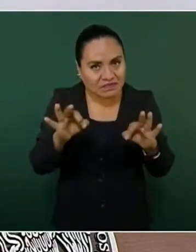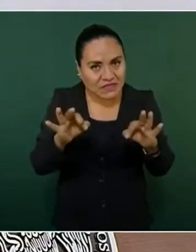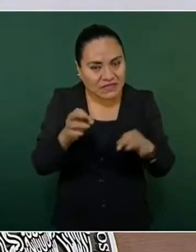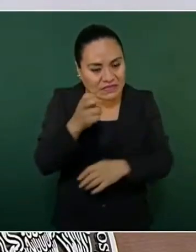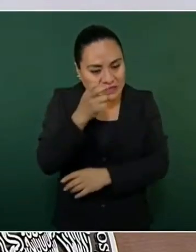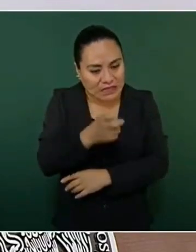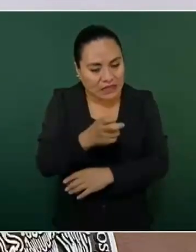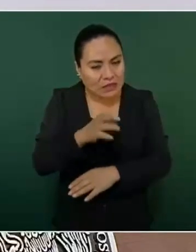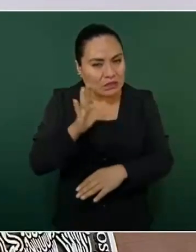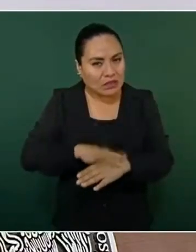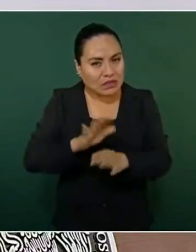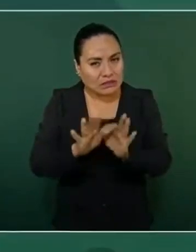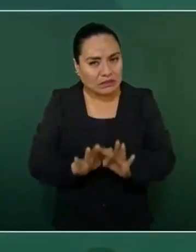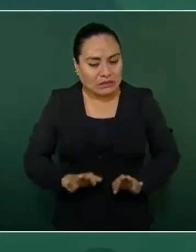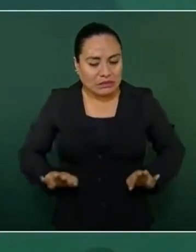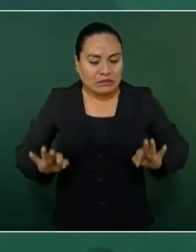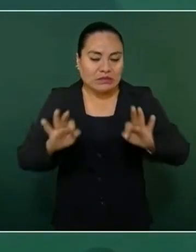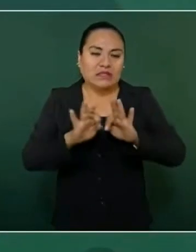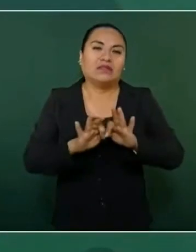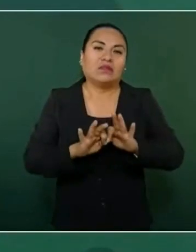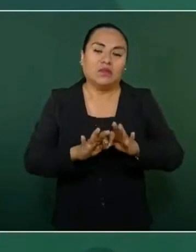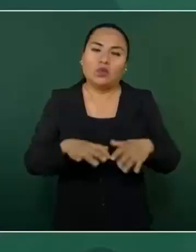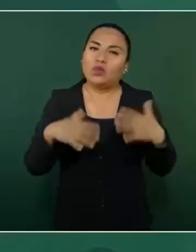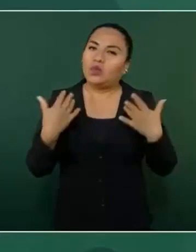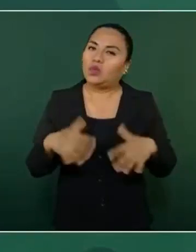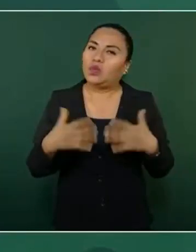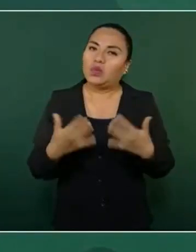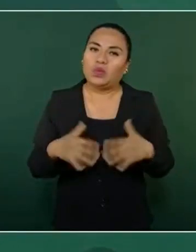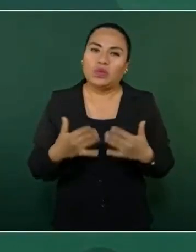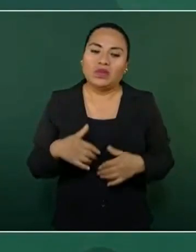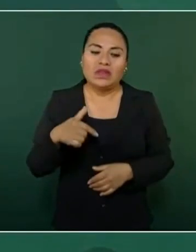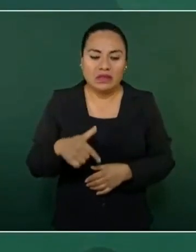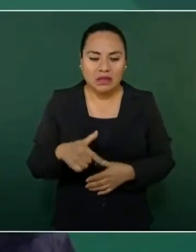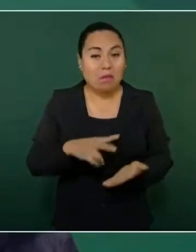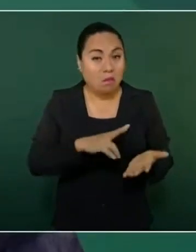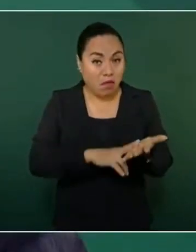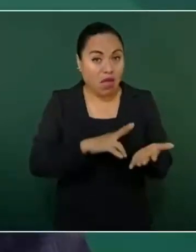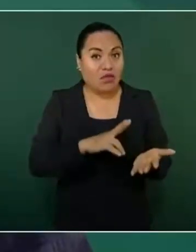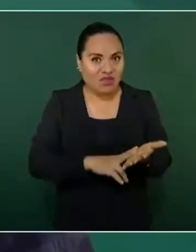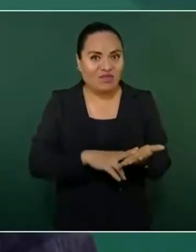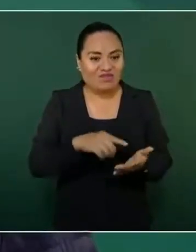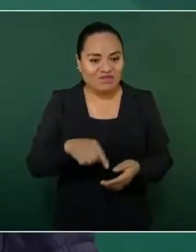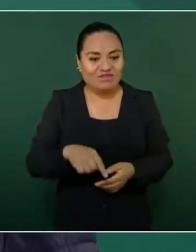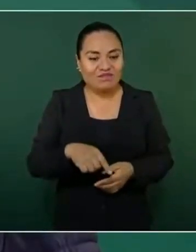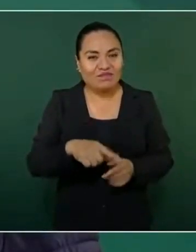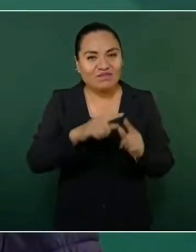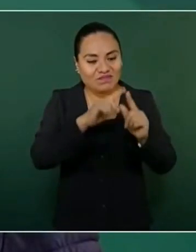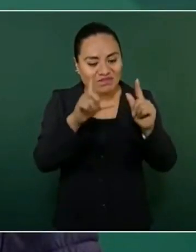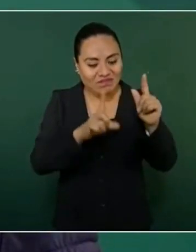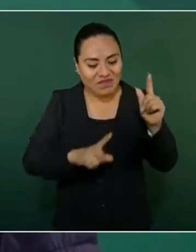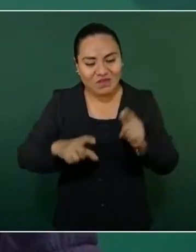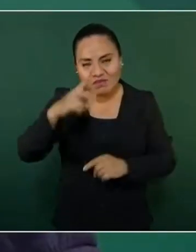riqueza del pueblo de México. La honestidad y